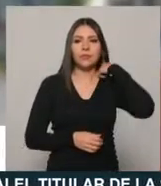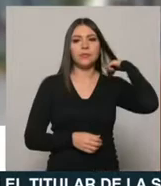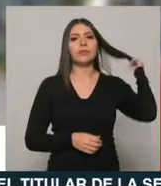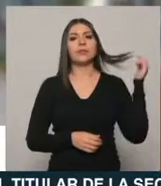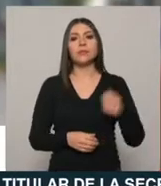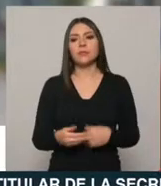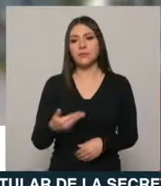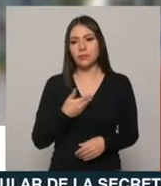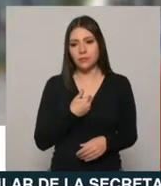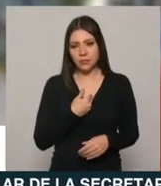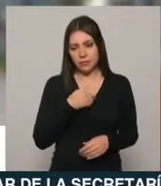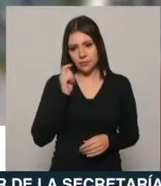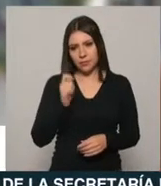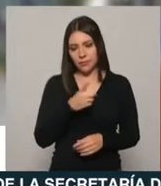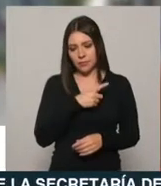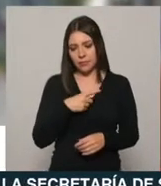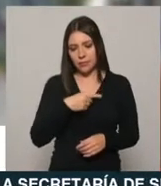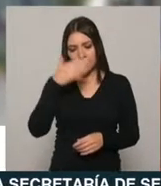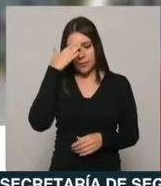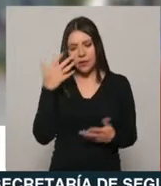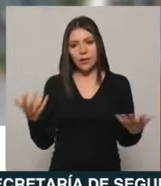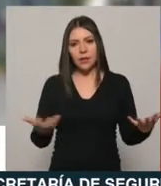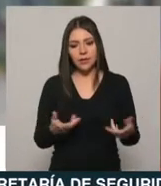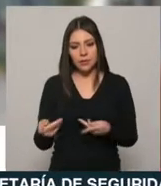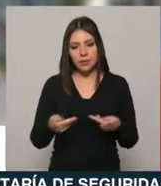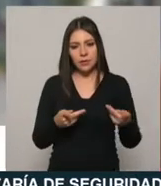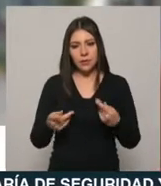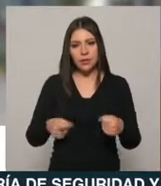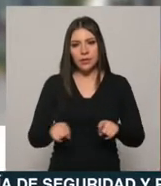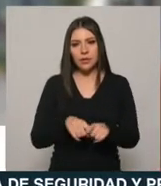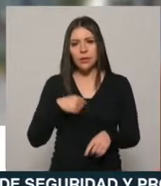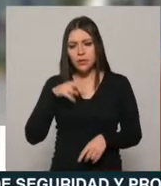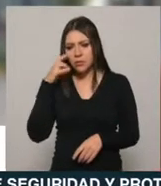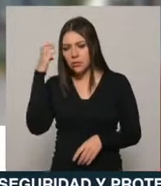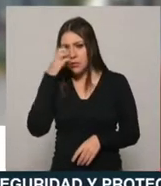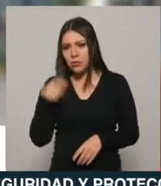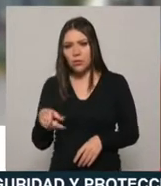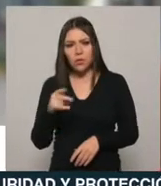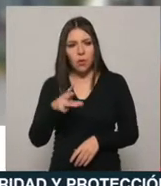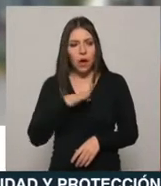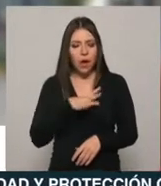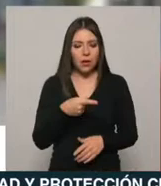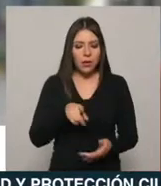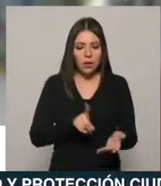protocolos de actuación policial, verifico que no sea ningún artefacto explosivo,